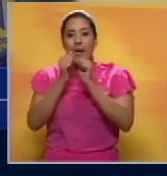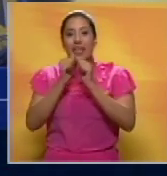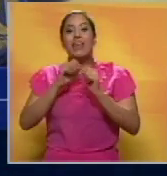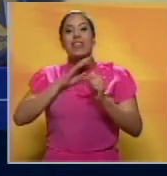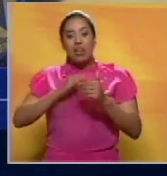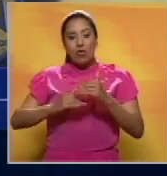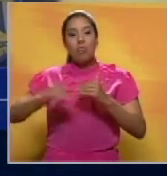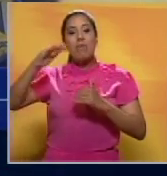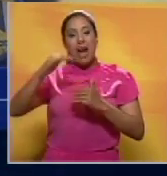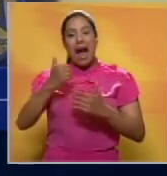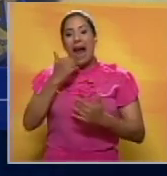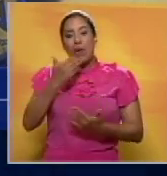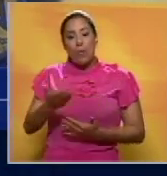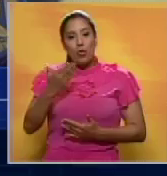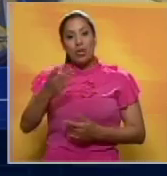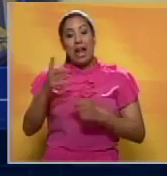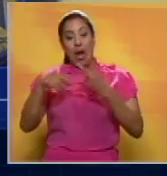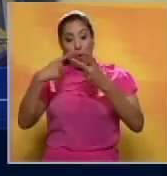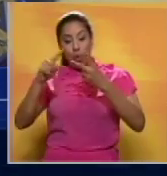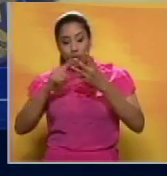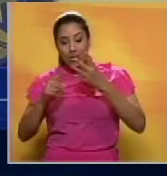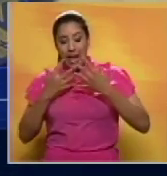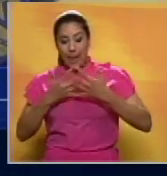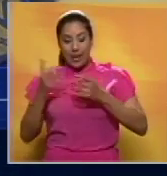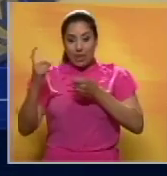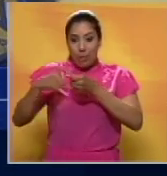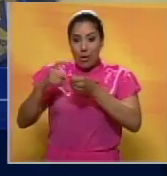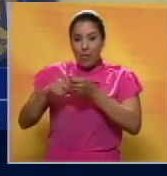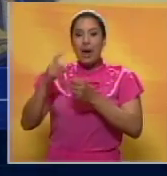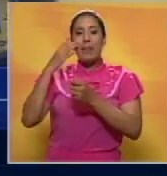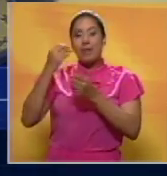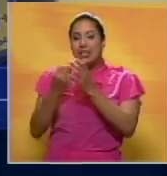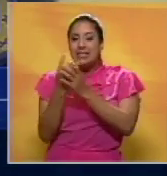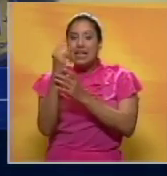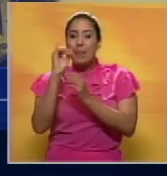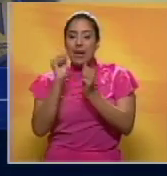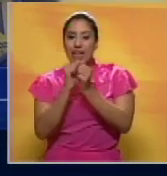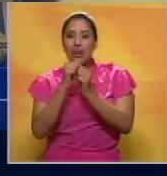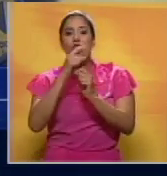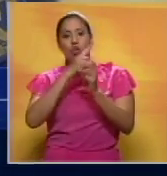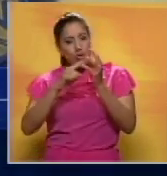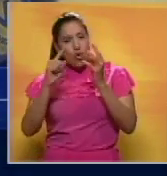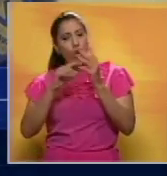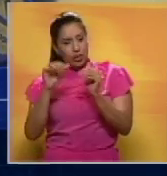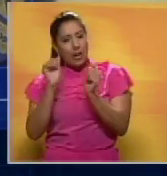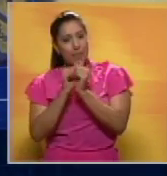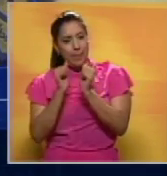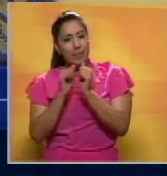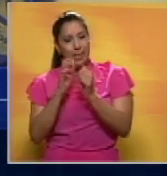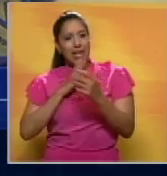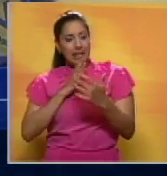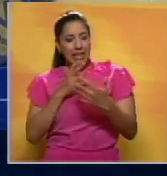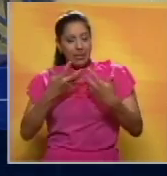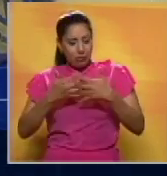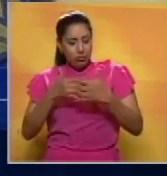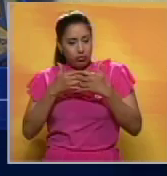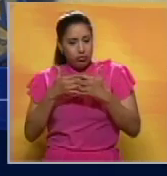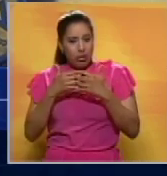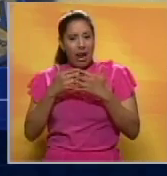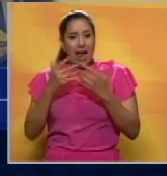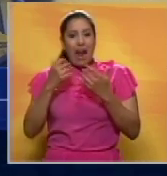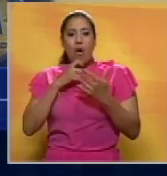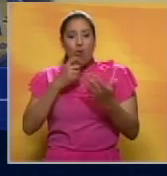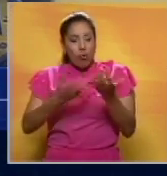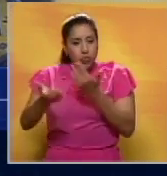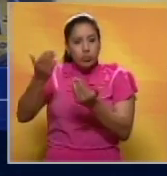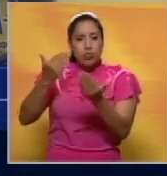una cantidad también importante. Cuando las empresas mixtas como Siembra Minera, que ya está en proceso, y otras empresas que están en proceso